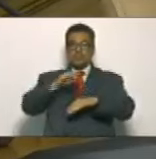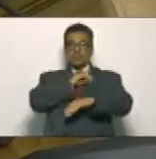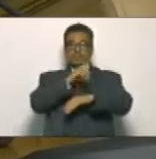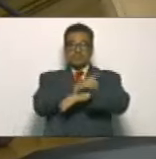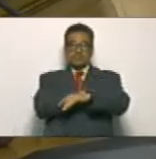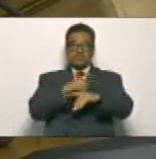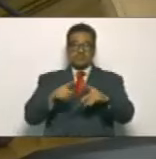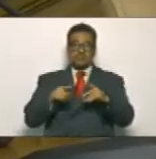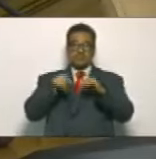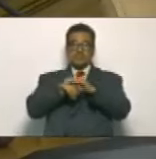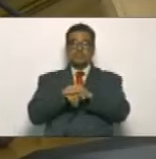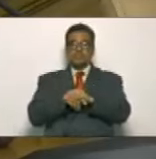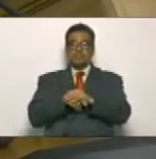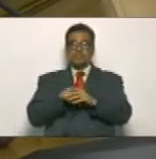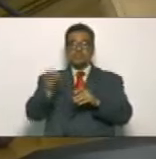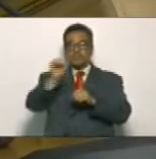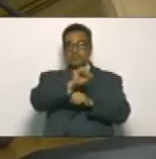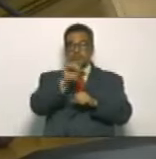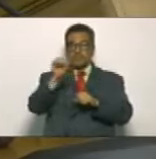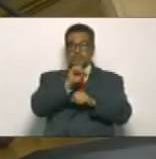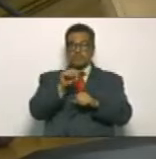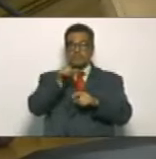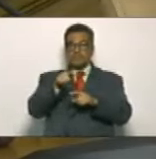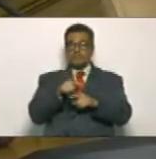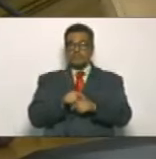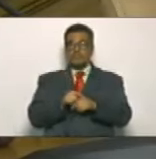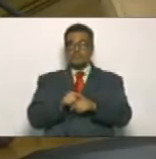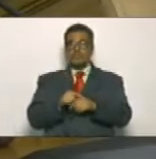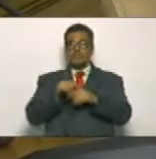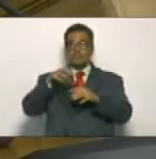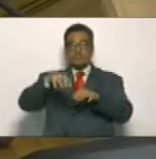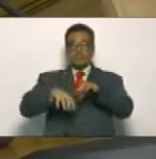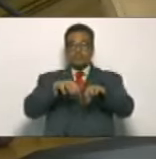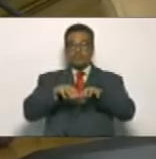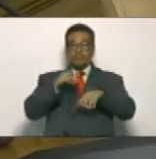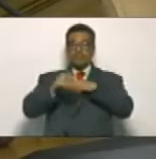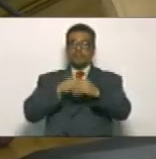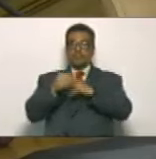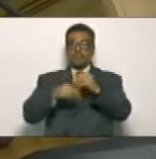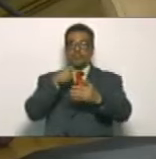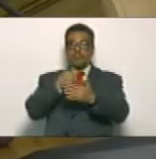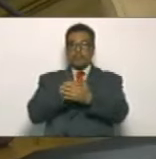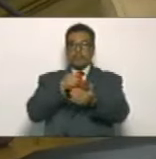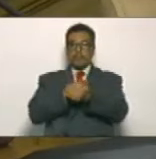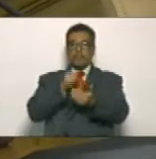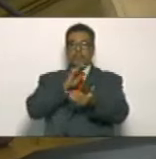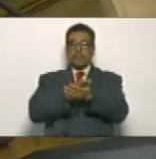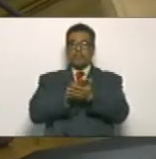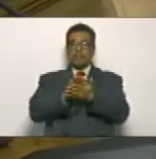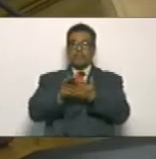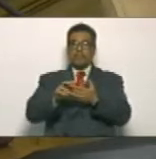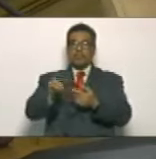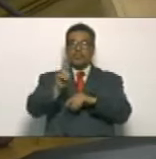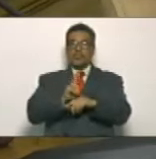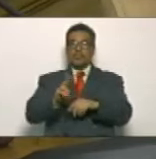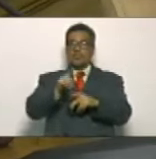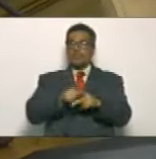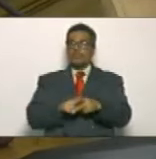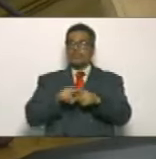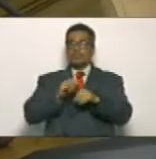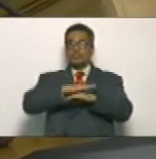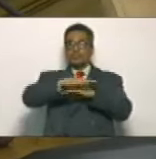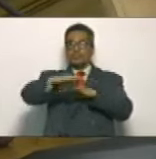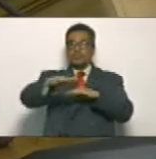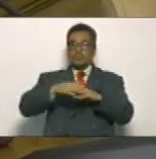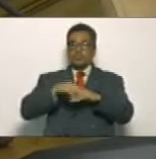con competencia en materia de transporte, los estados y municipios establecerán el pasaje gratuito de transporte urbano, superficial